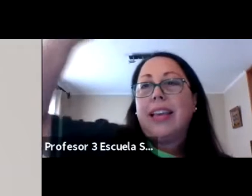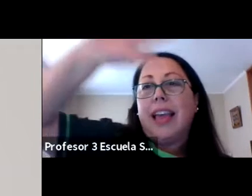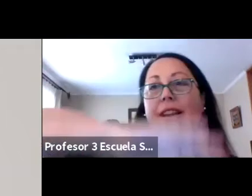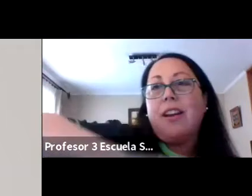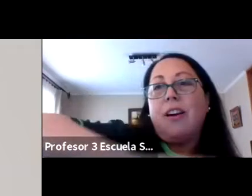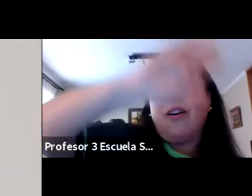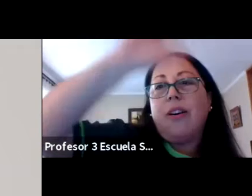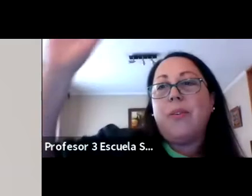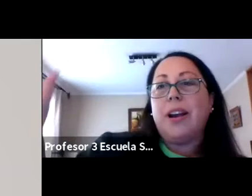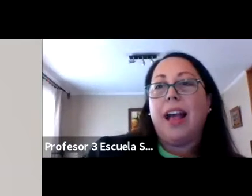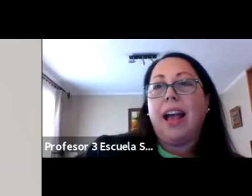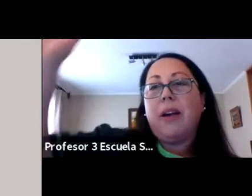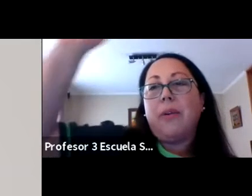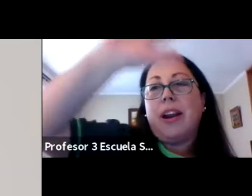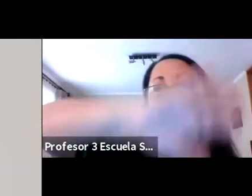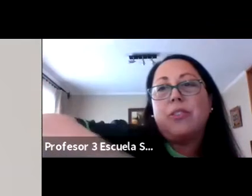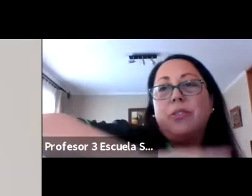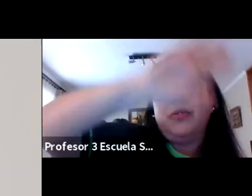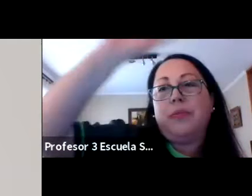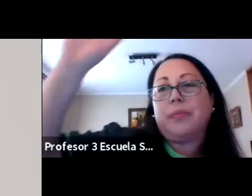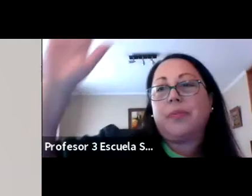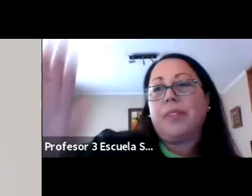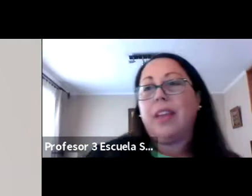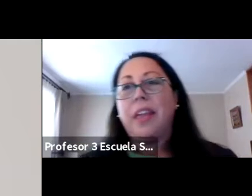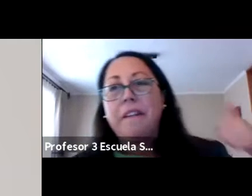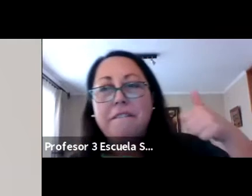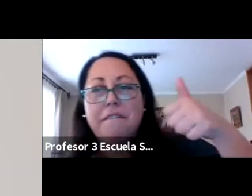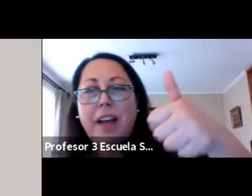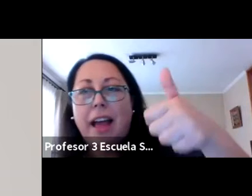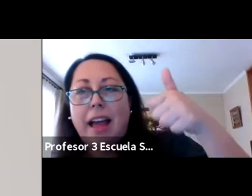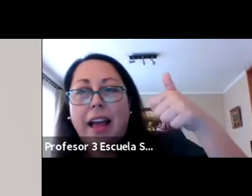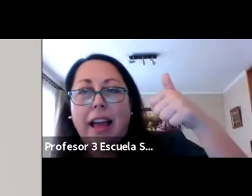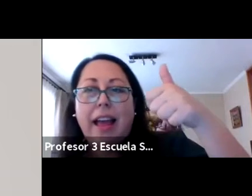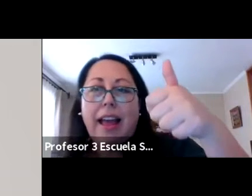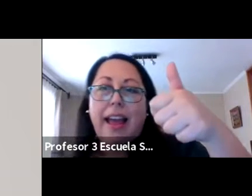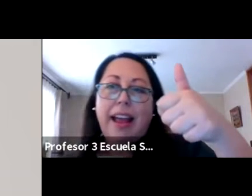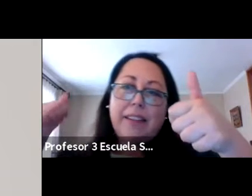hello, hello, how are you?